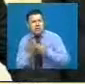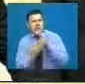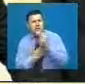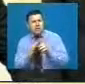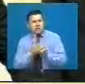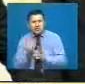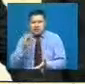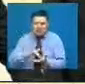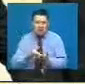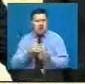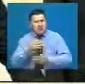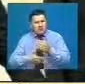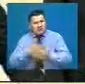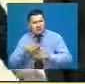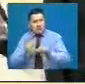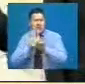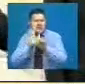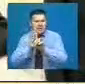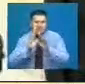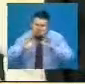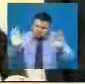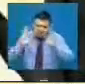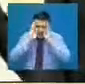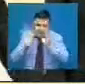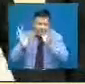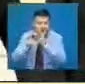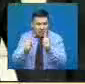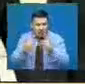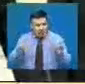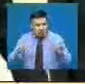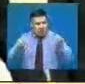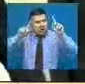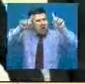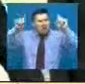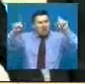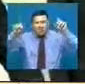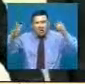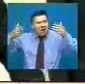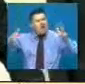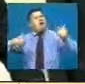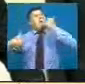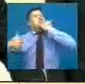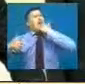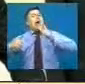de ley, avanzar en la agenda legislativa, pero qué bueno que se abra este paréntesis para